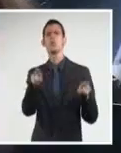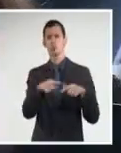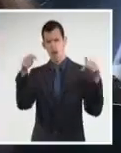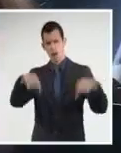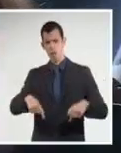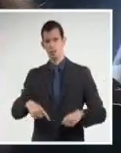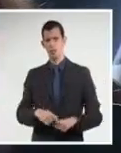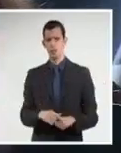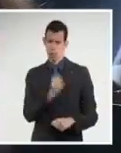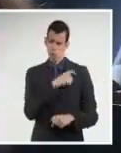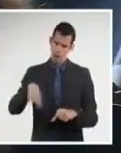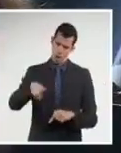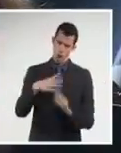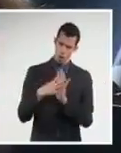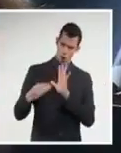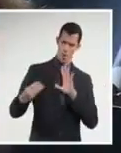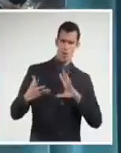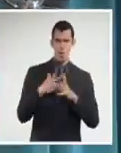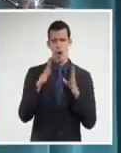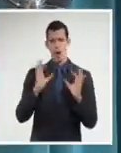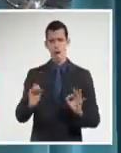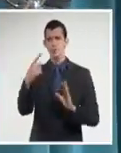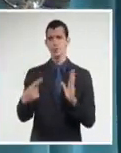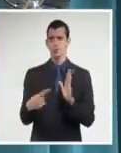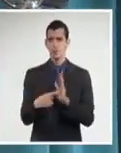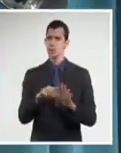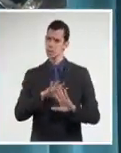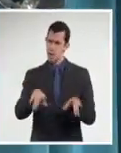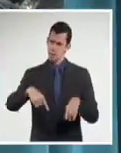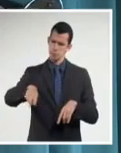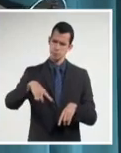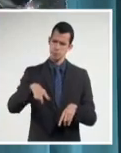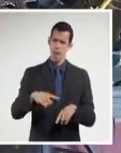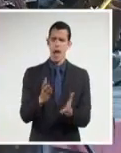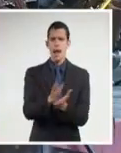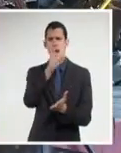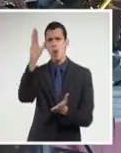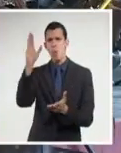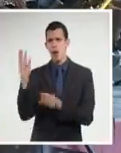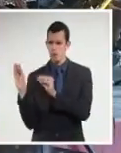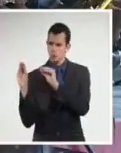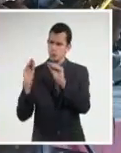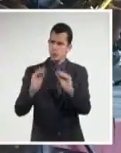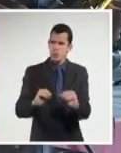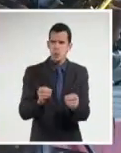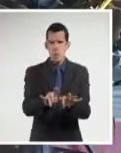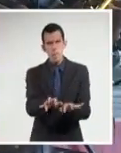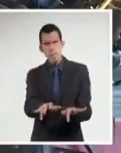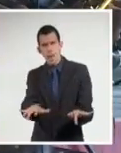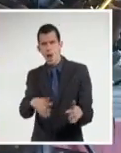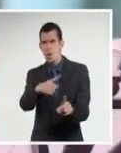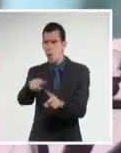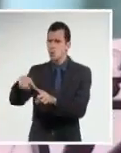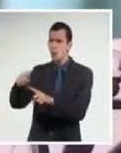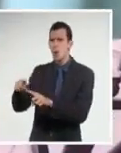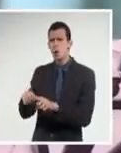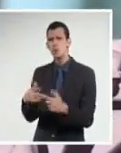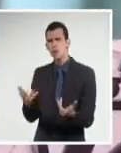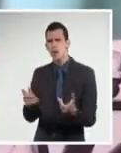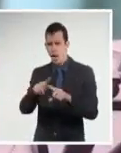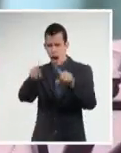productora aurora gonzález anunciaron que pronto la escuela recibirá un piano inmobiliario destinado al montaje de una